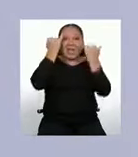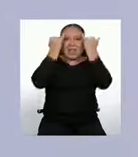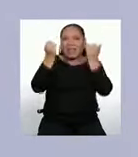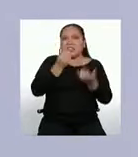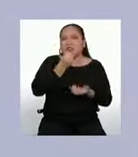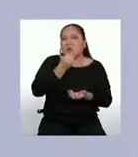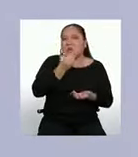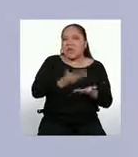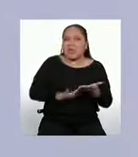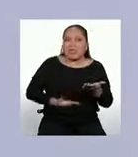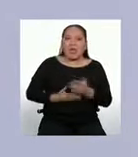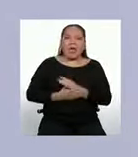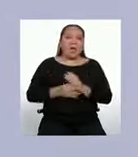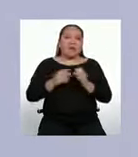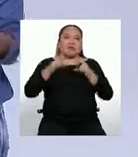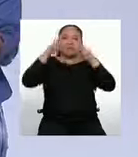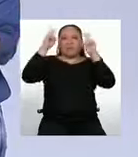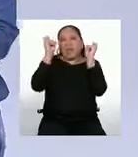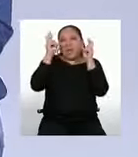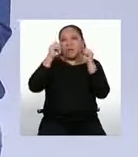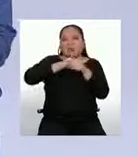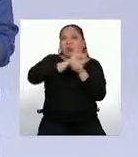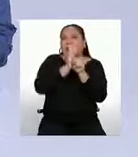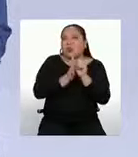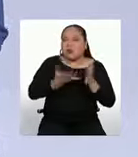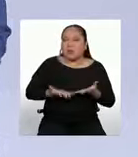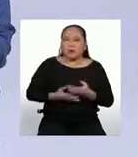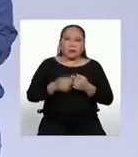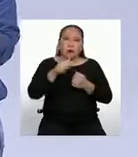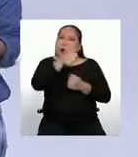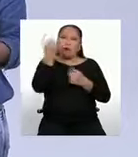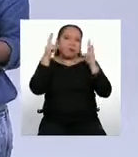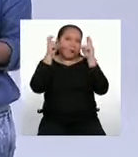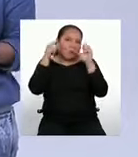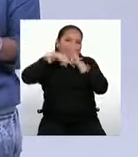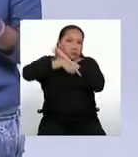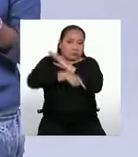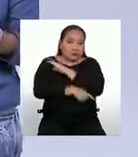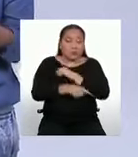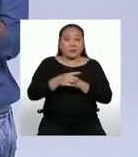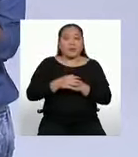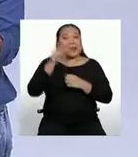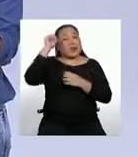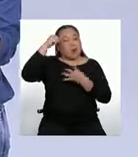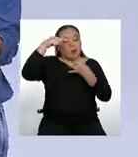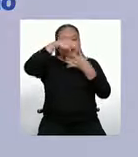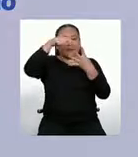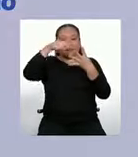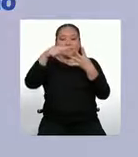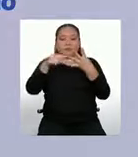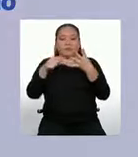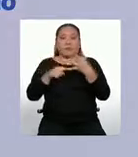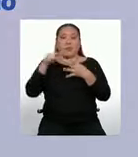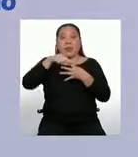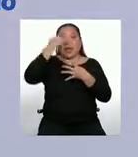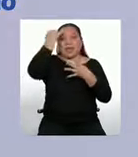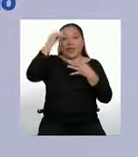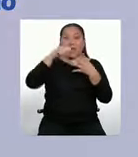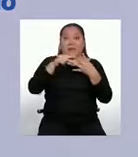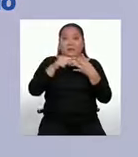coronavirus o sobre algún tema que desees profundizar. Recuerda tener en cuenta los 4 elementos que permiten adecuar un texto: la